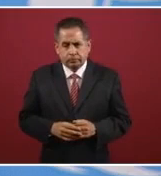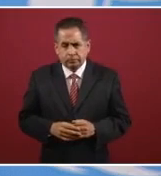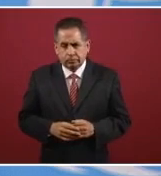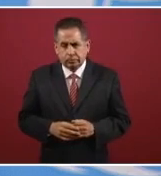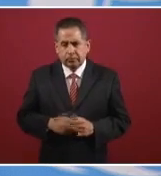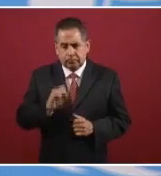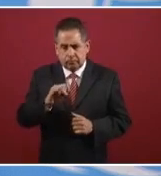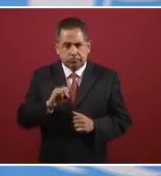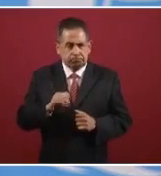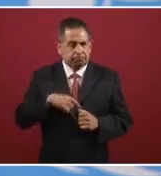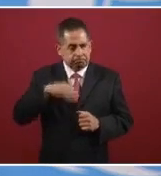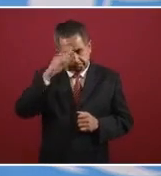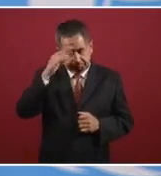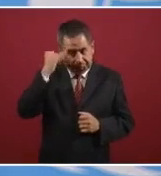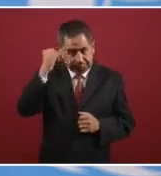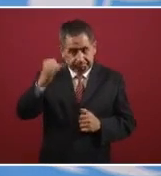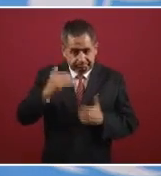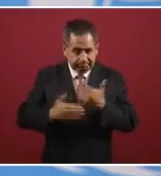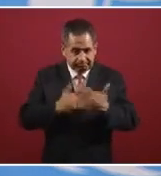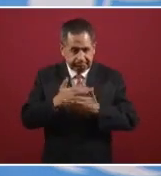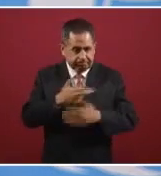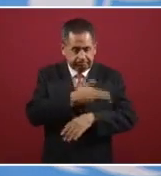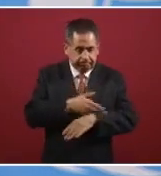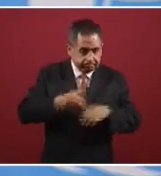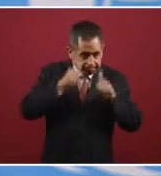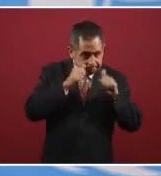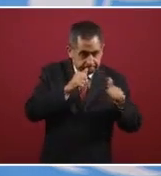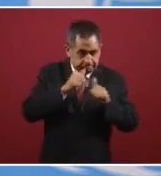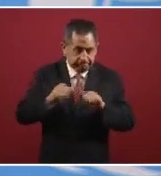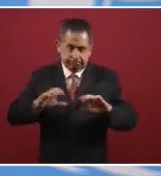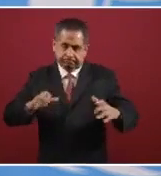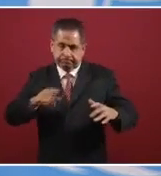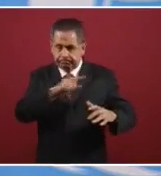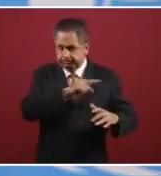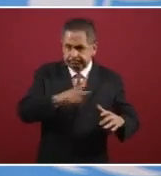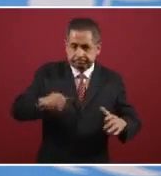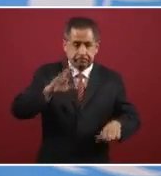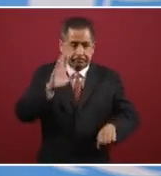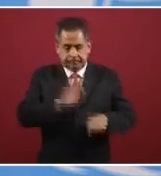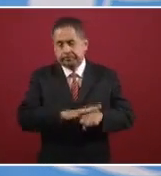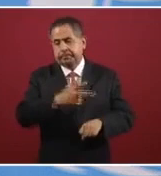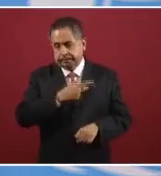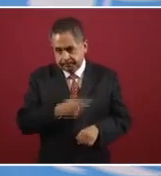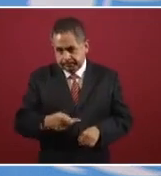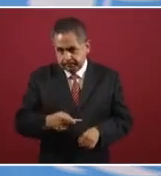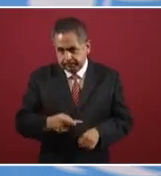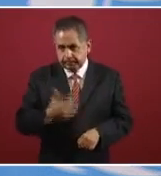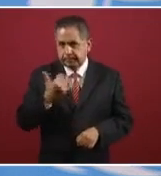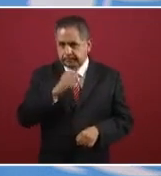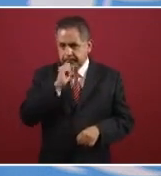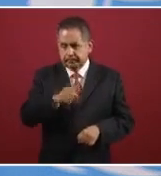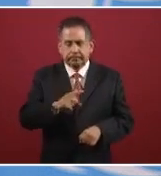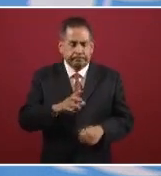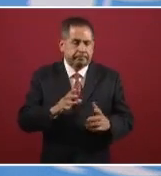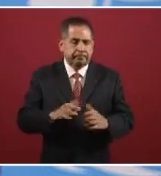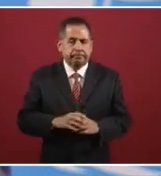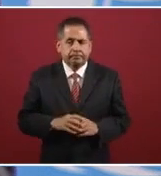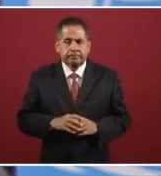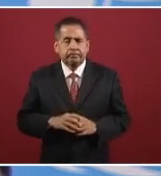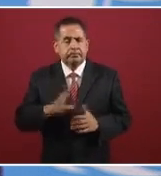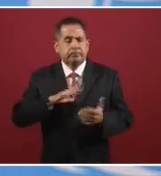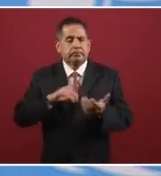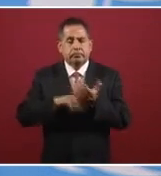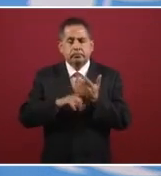sí procuramos que se atienda a los más pobres y hay